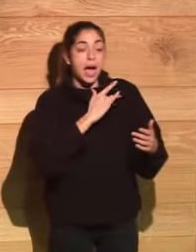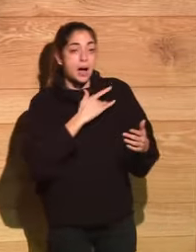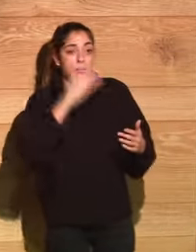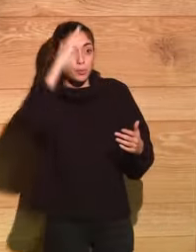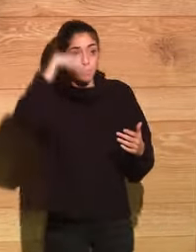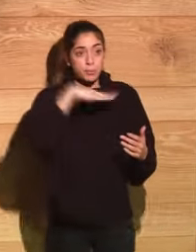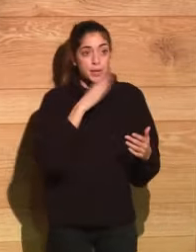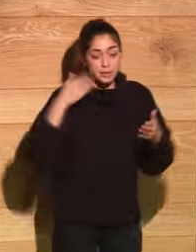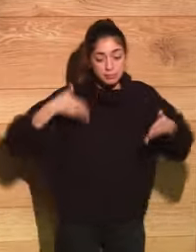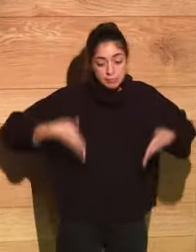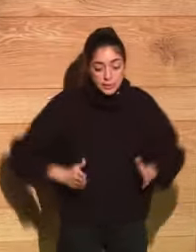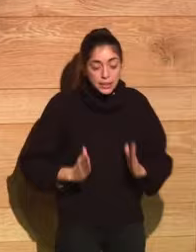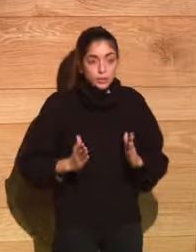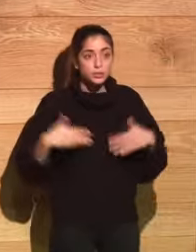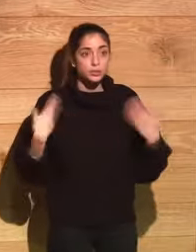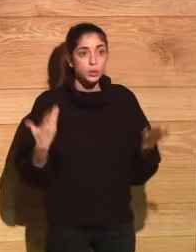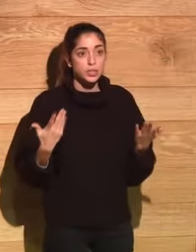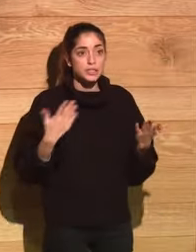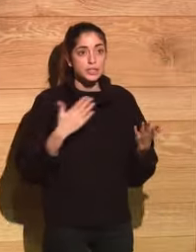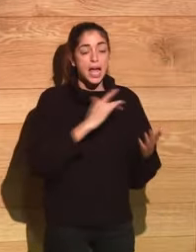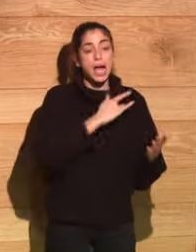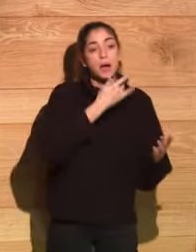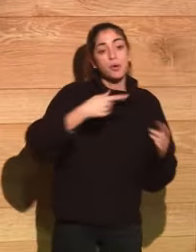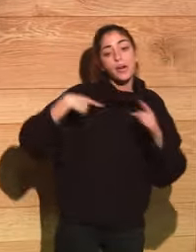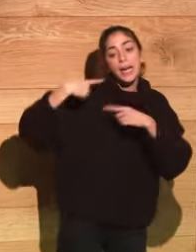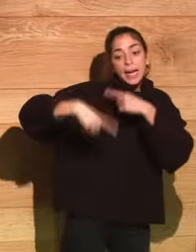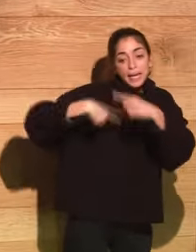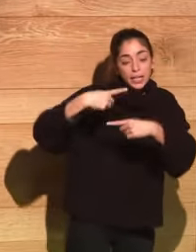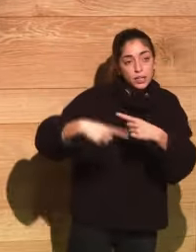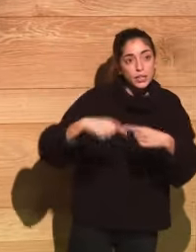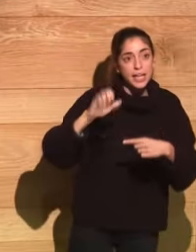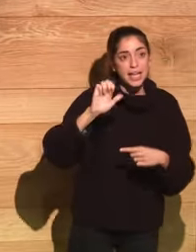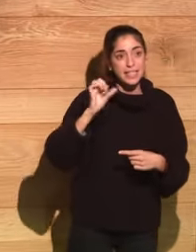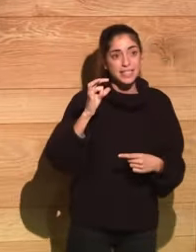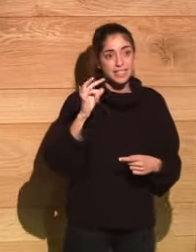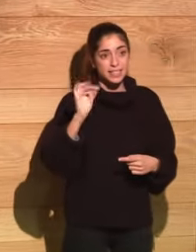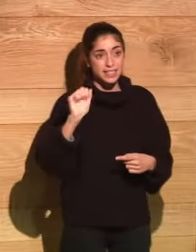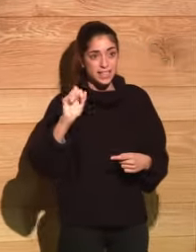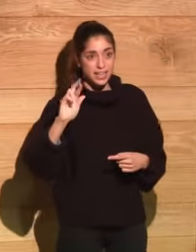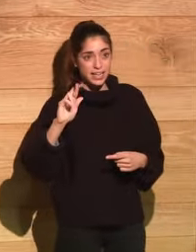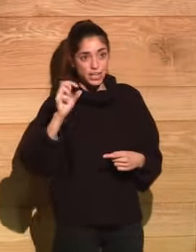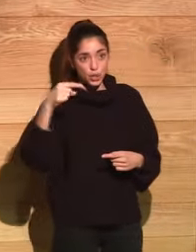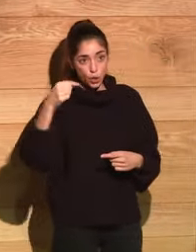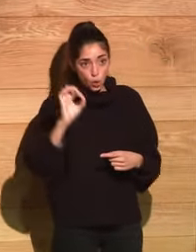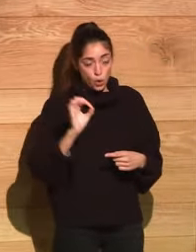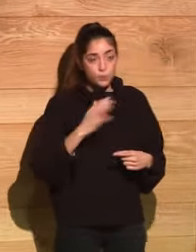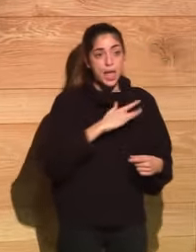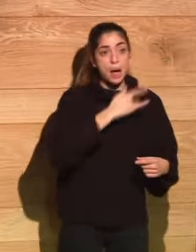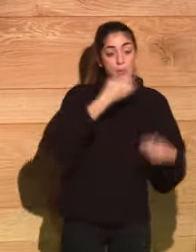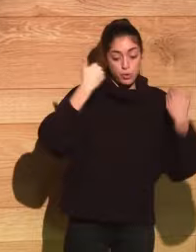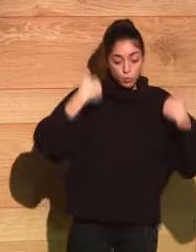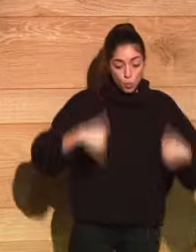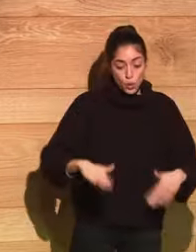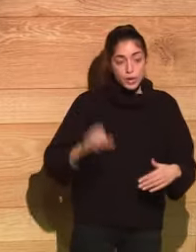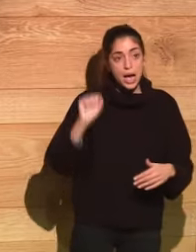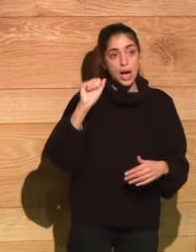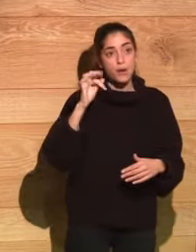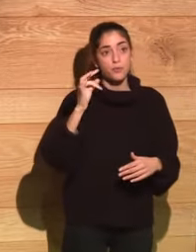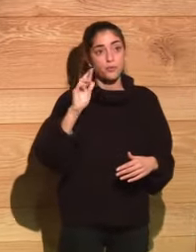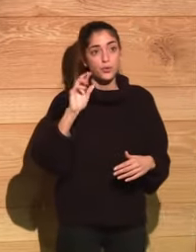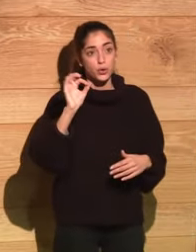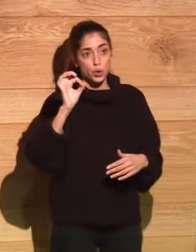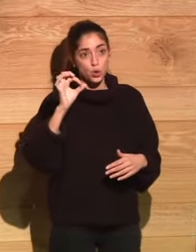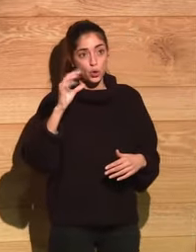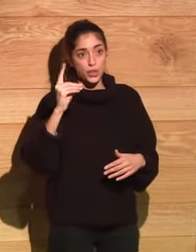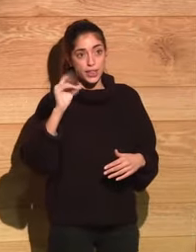y al mismo tiempo era amor de la generación. A este lo llamaron estergo. Otro era el amor del cuerpo, lo llamaron Afrodite. Otro era el